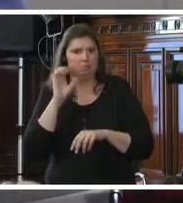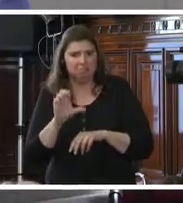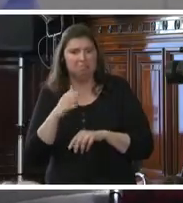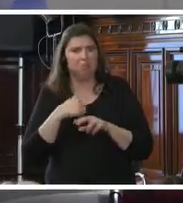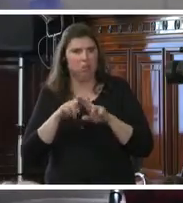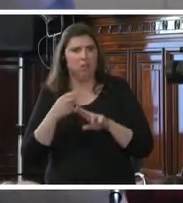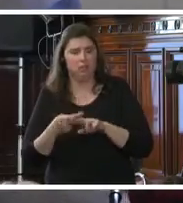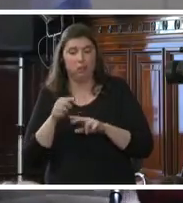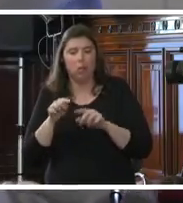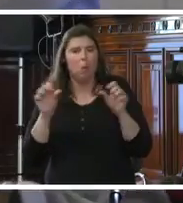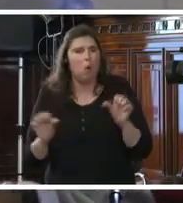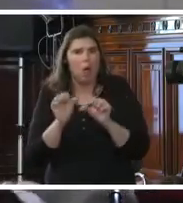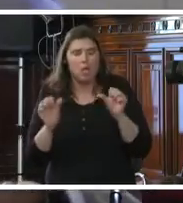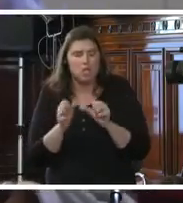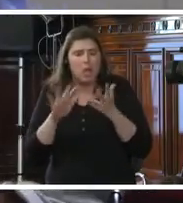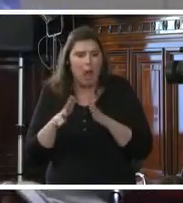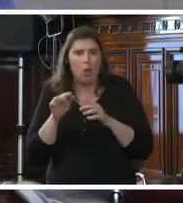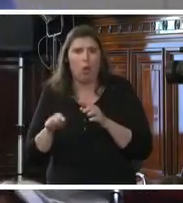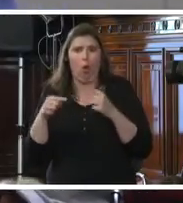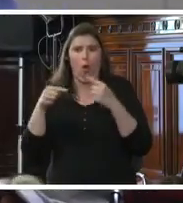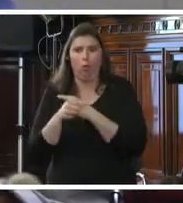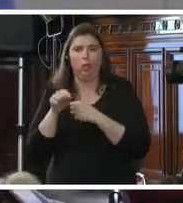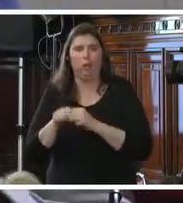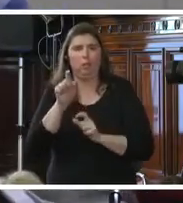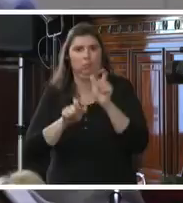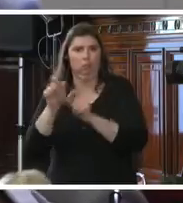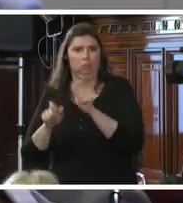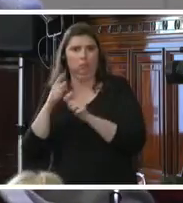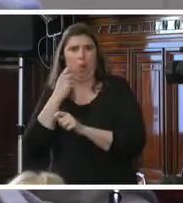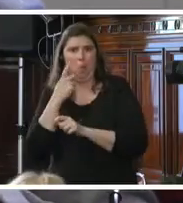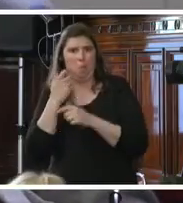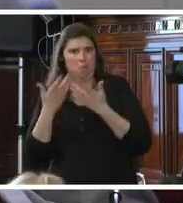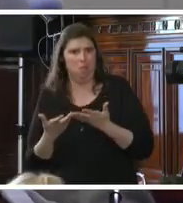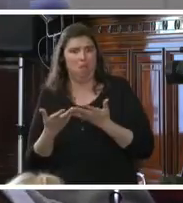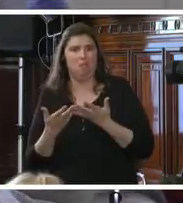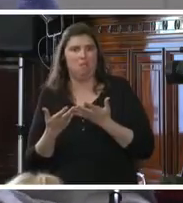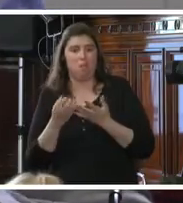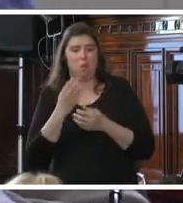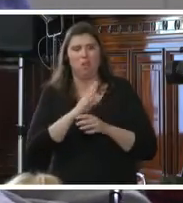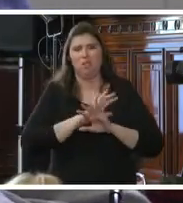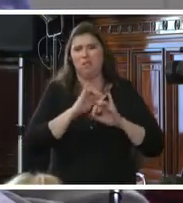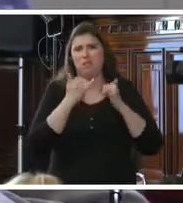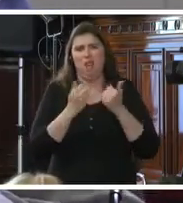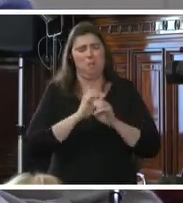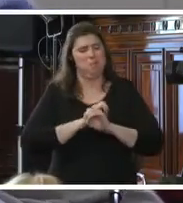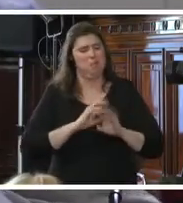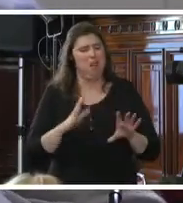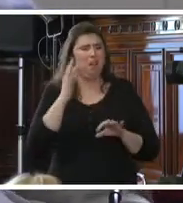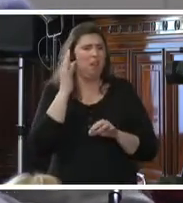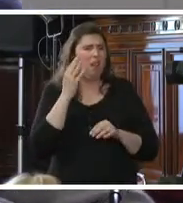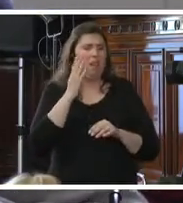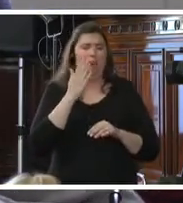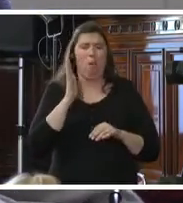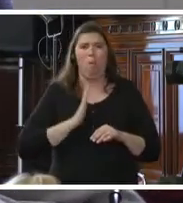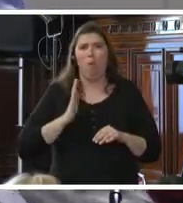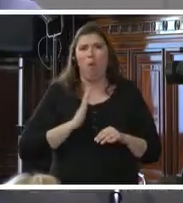en serio y hacer algo al respecto. Ya es bastante malo para una chica o una mujer ser víctima de